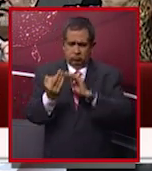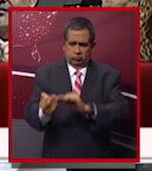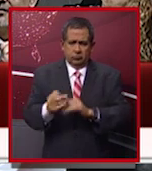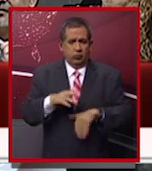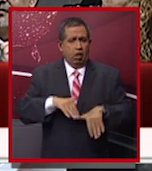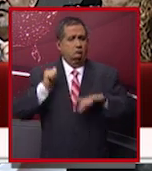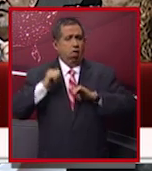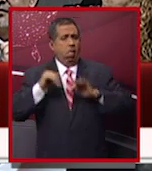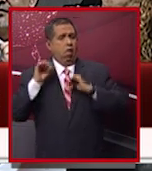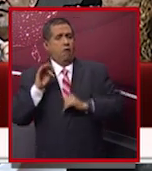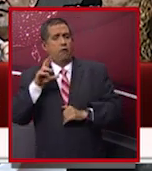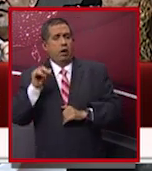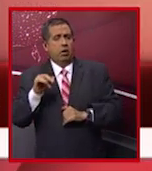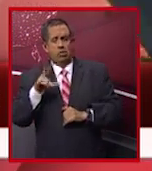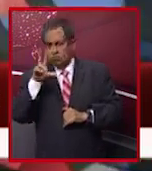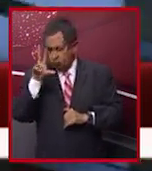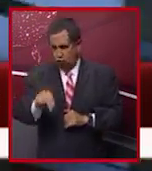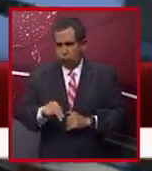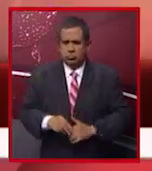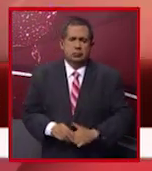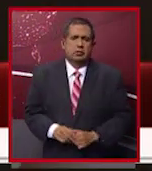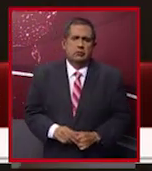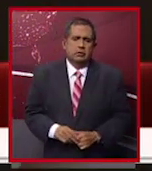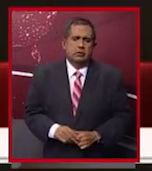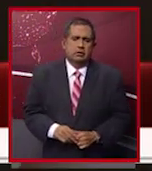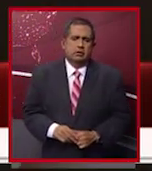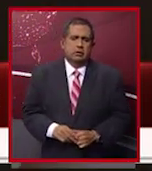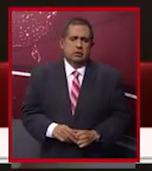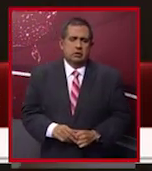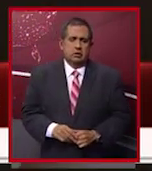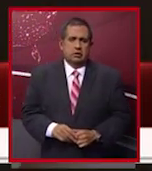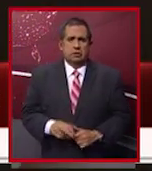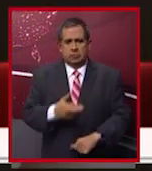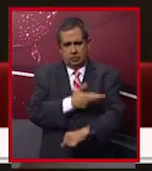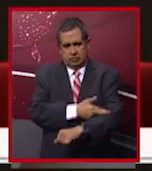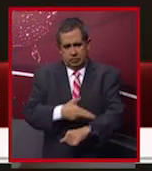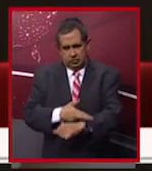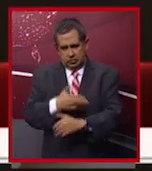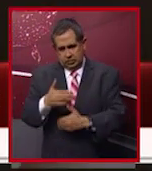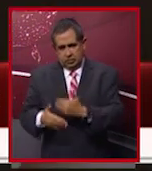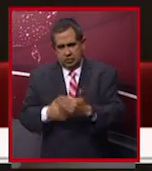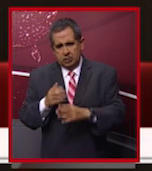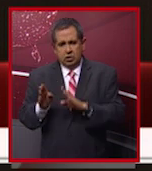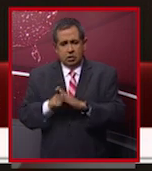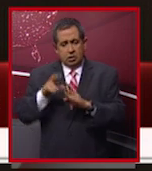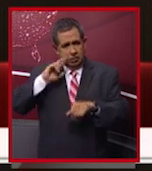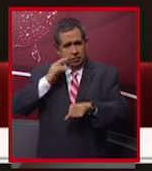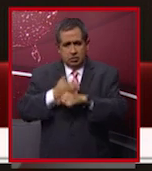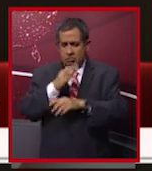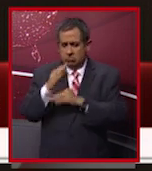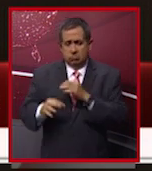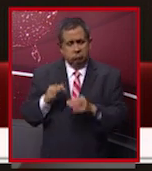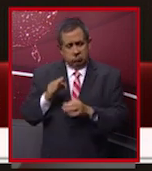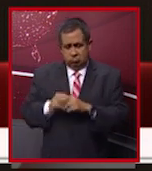no se escuden en la figura del fuero. El procedimiento de financiamiento de responsabilidades